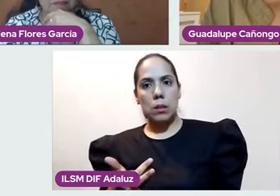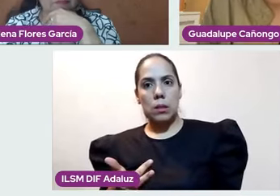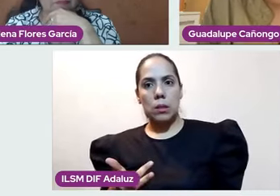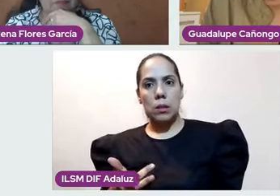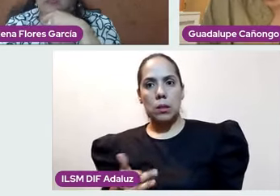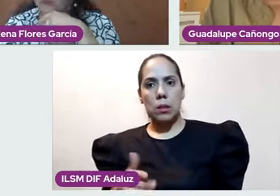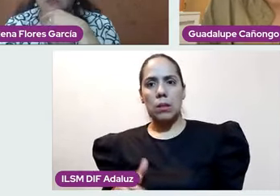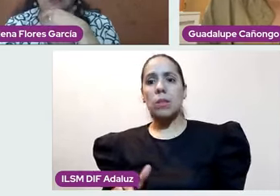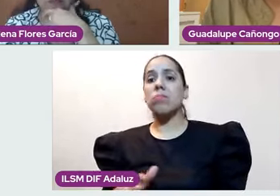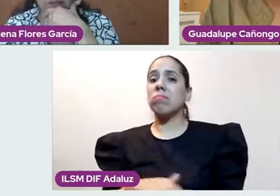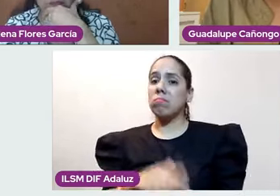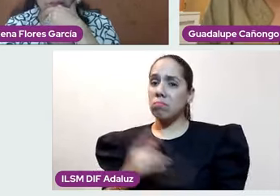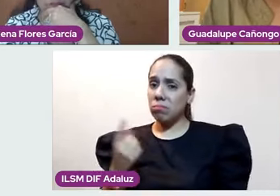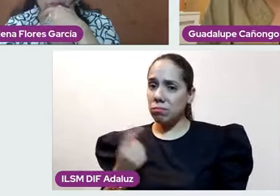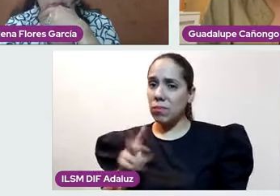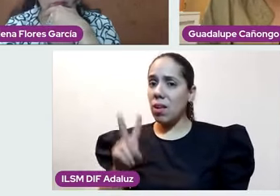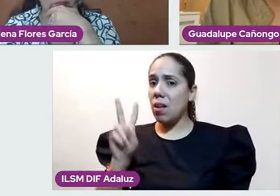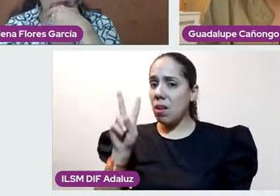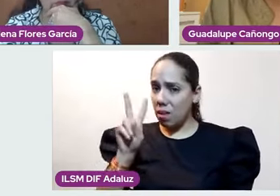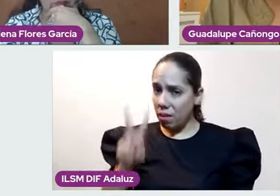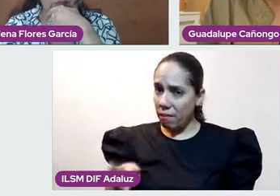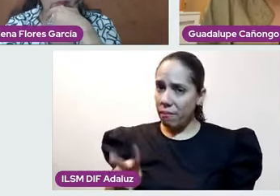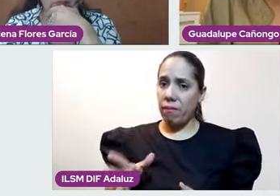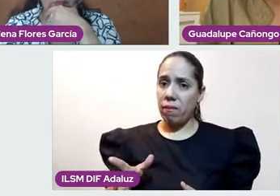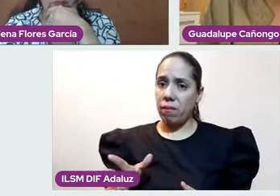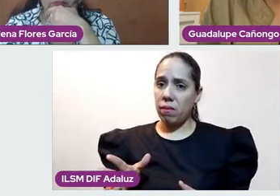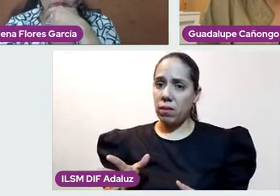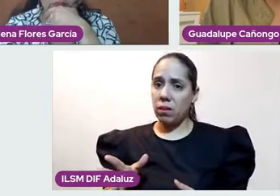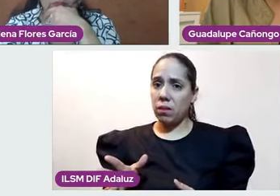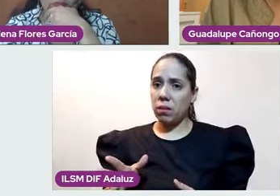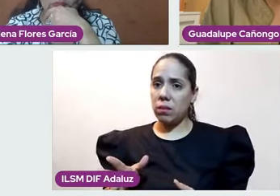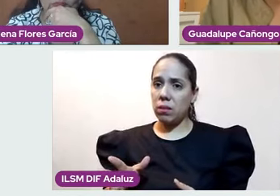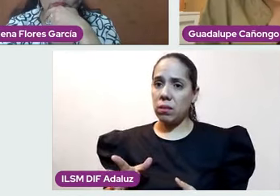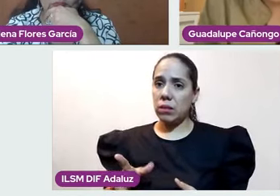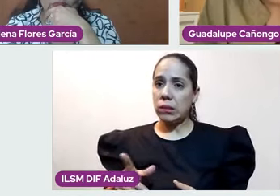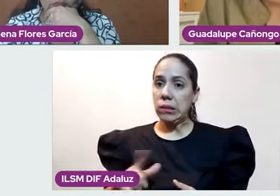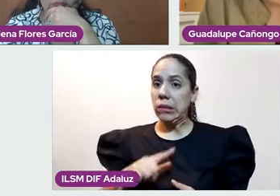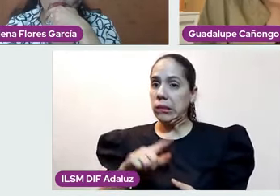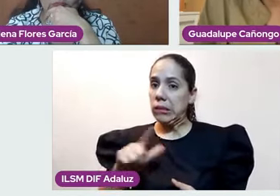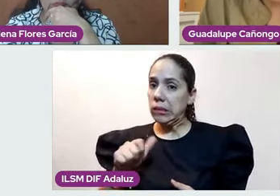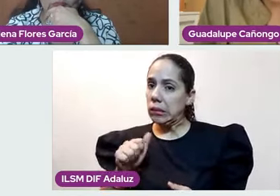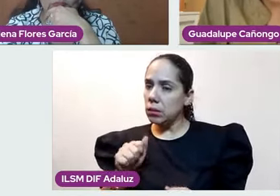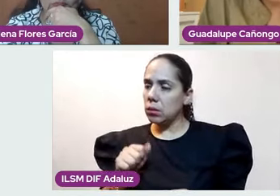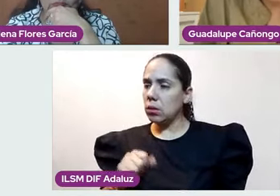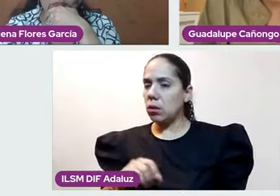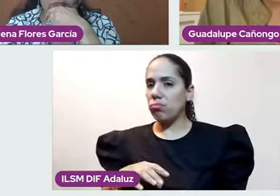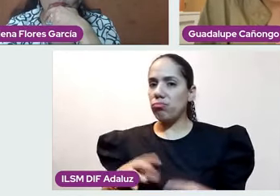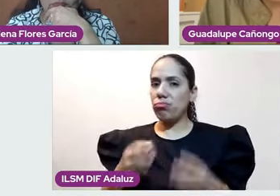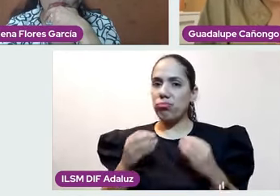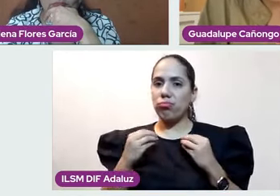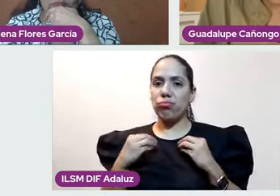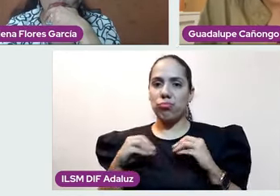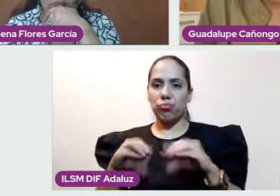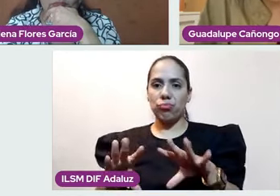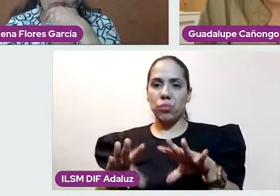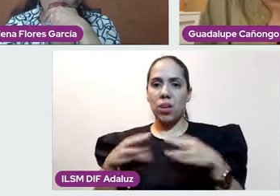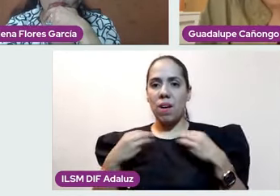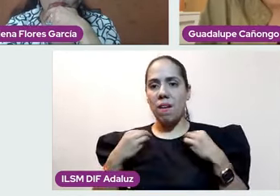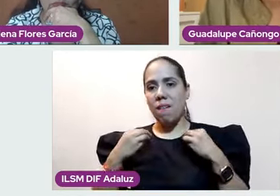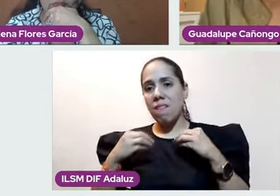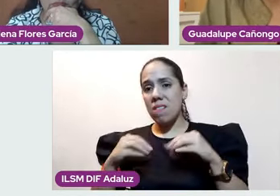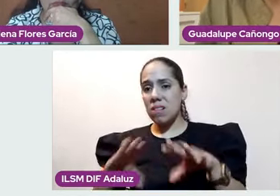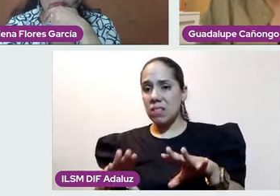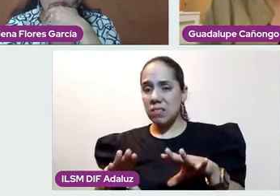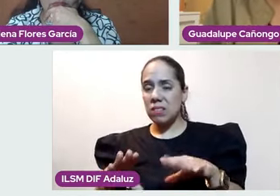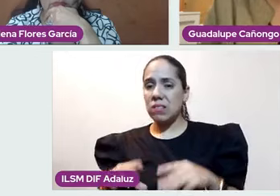mayores es ahí también una cosa muy, muy alarmante. Entonces, eso también nos permite